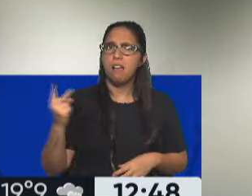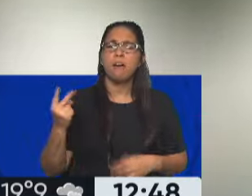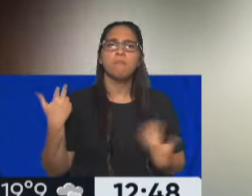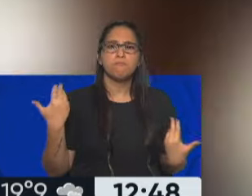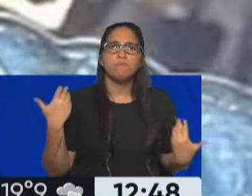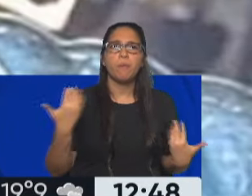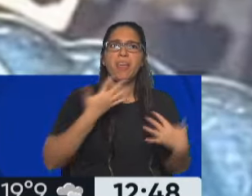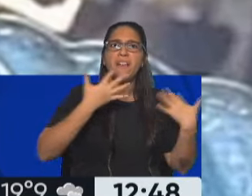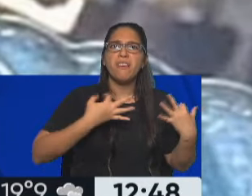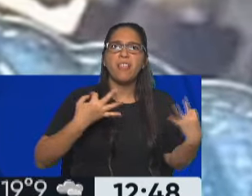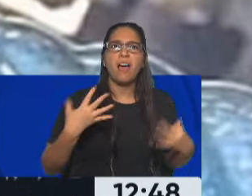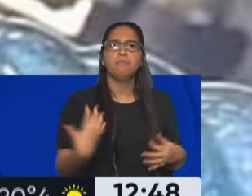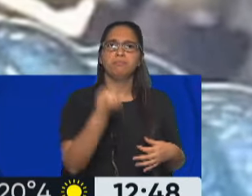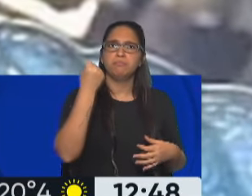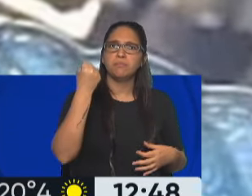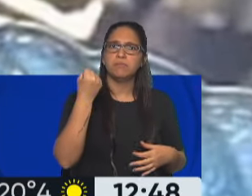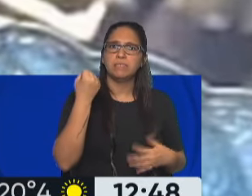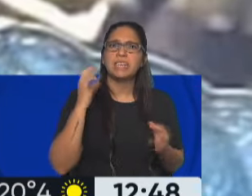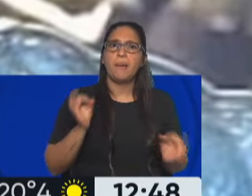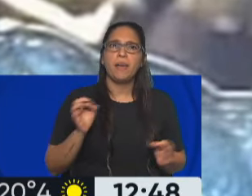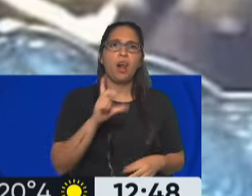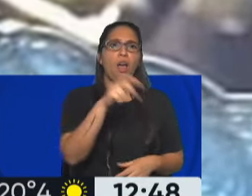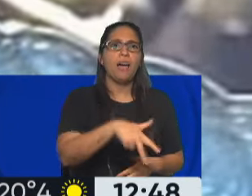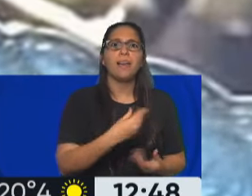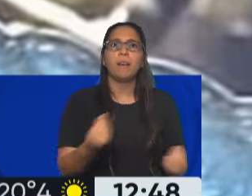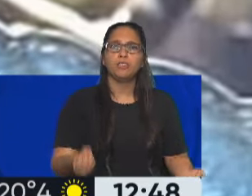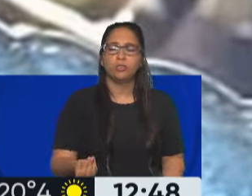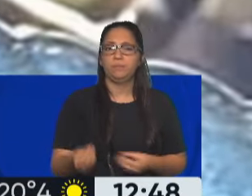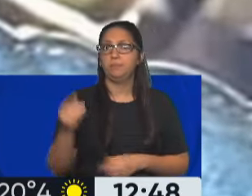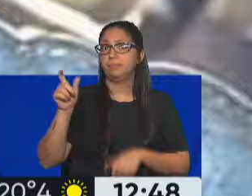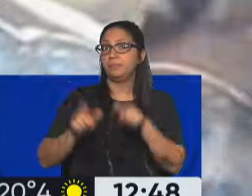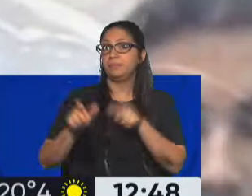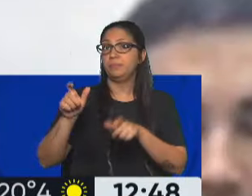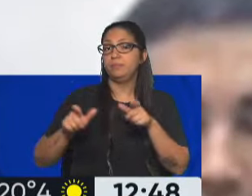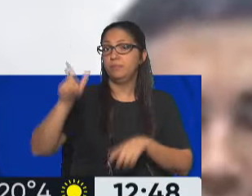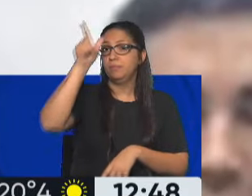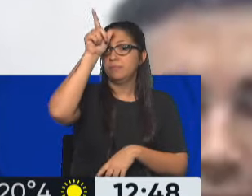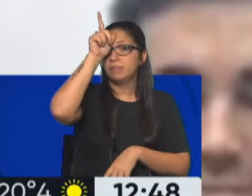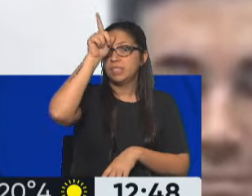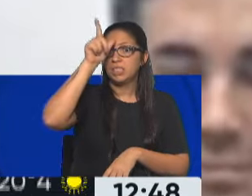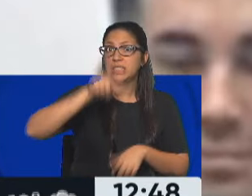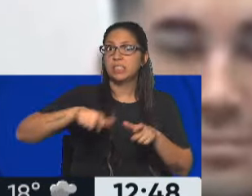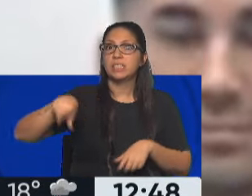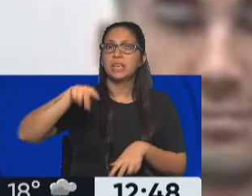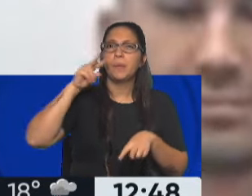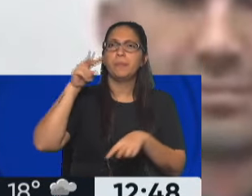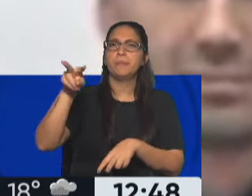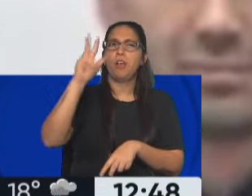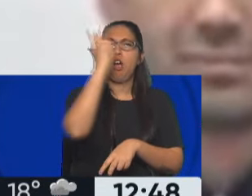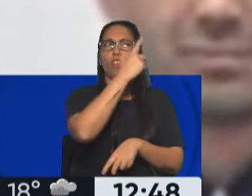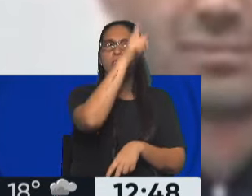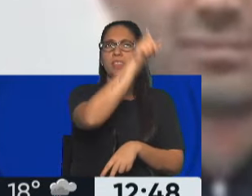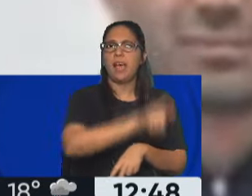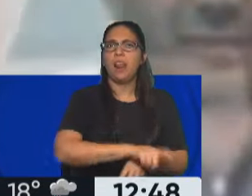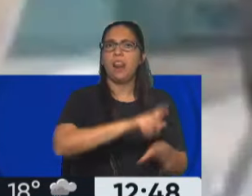tengan la verdad de de lo que ocurrió con Logan no la justi pecha que los imputados desde un hotel de la localidad de 9 de julio